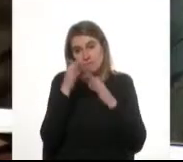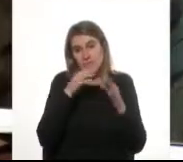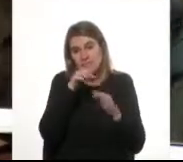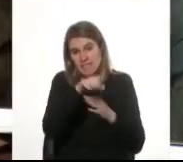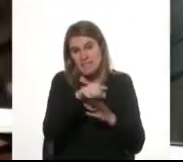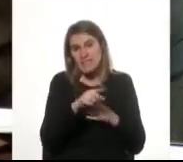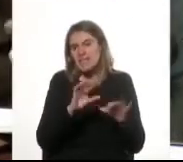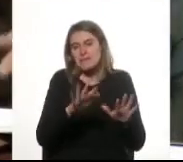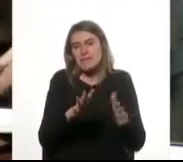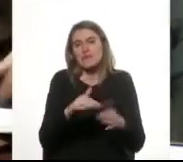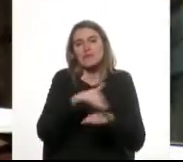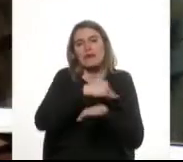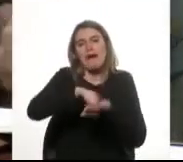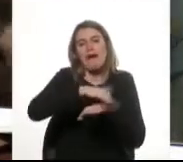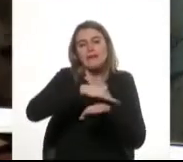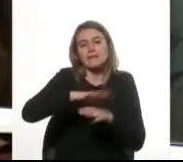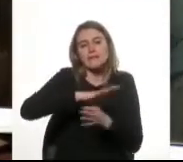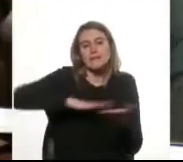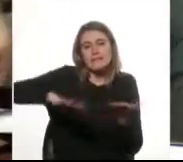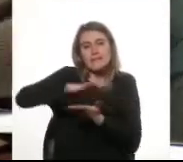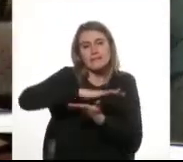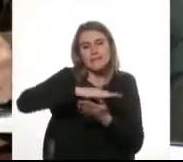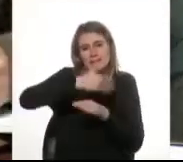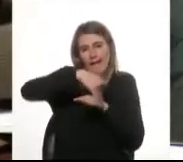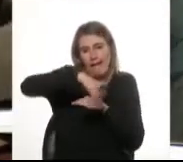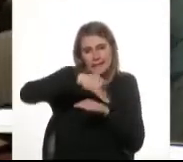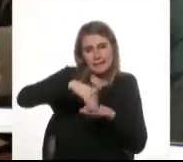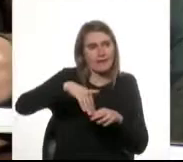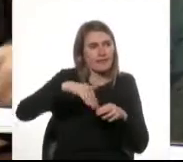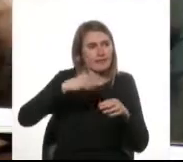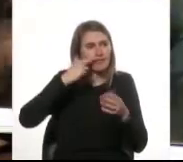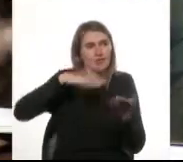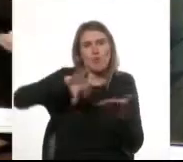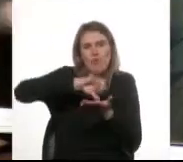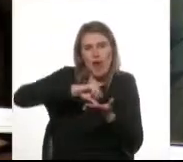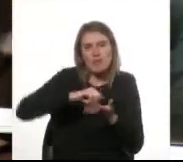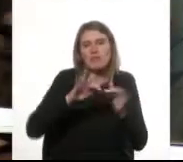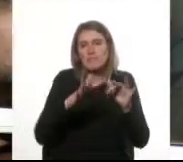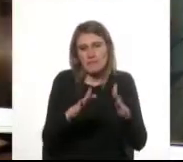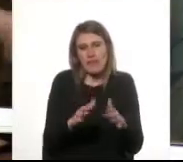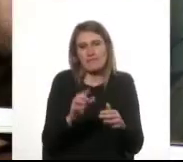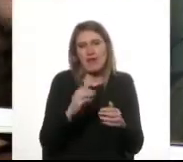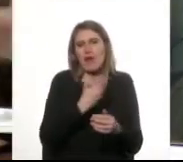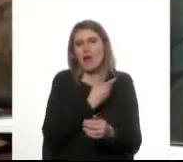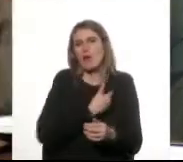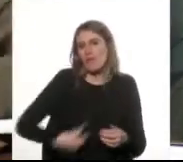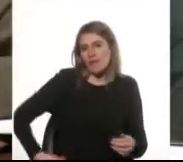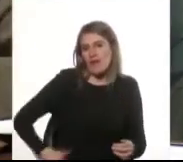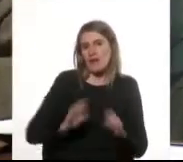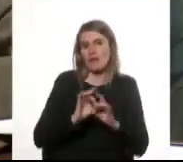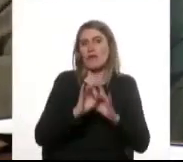¿qué pasaba en las calles recién instalado? El gobierno democrático, ¿qué pasó durante mucho tiempo?